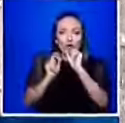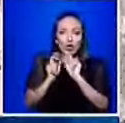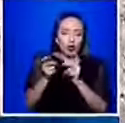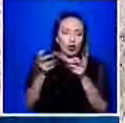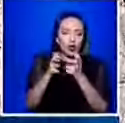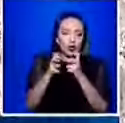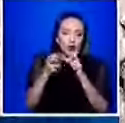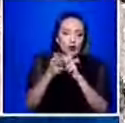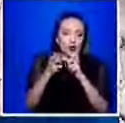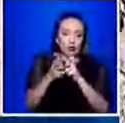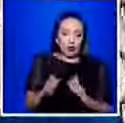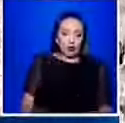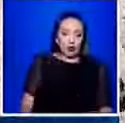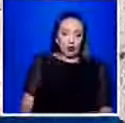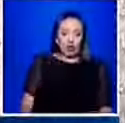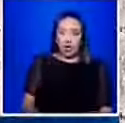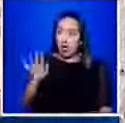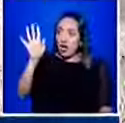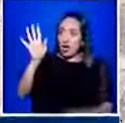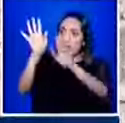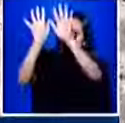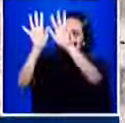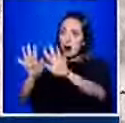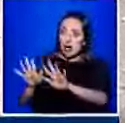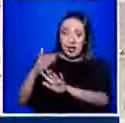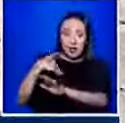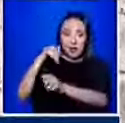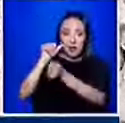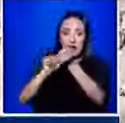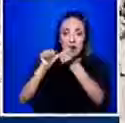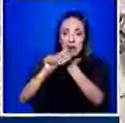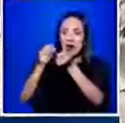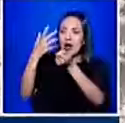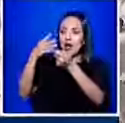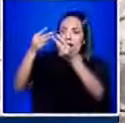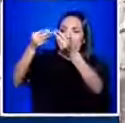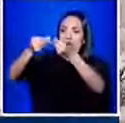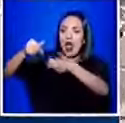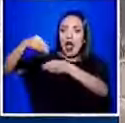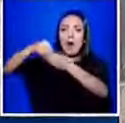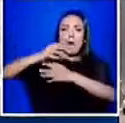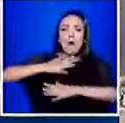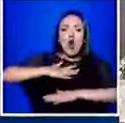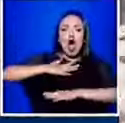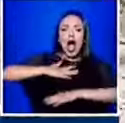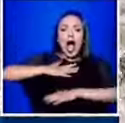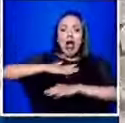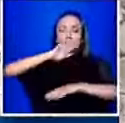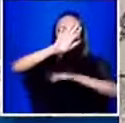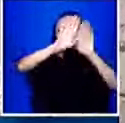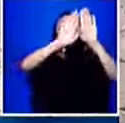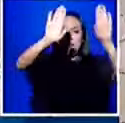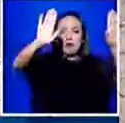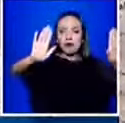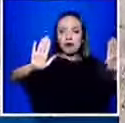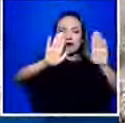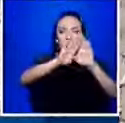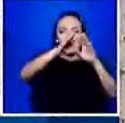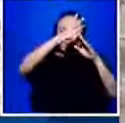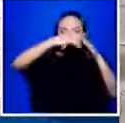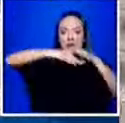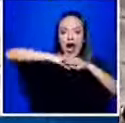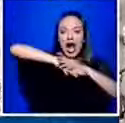aquí en la pared de mi hermana ya dijo, vea, se está descascarando al lado de adentro lo que se humedece, ese lado. Ya